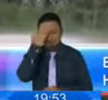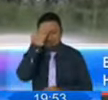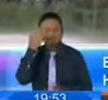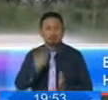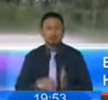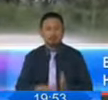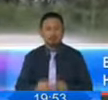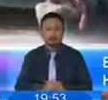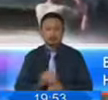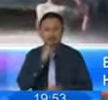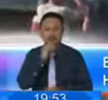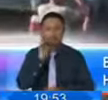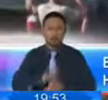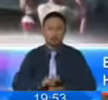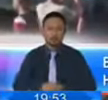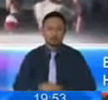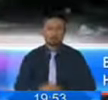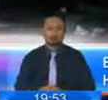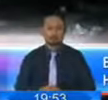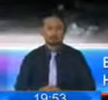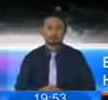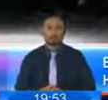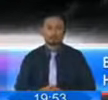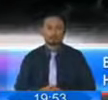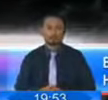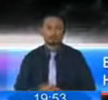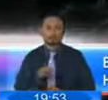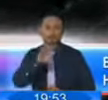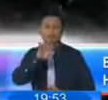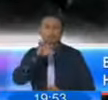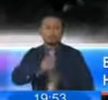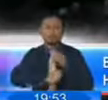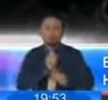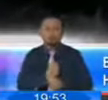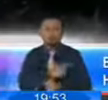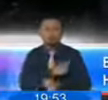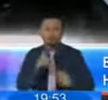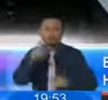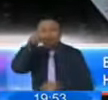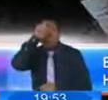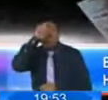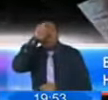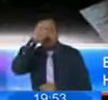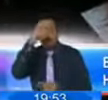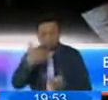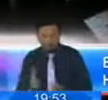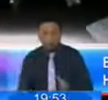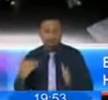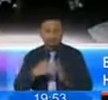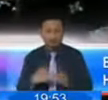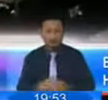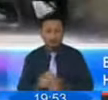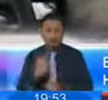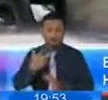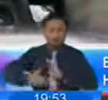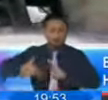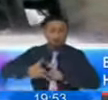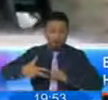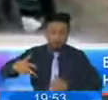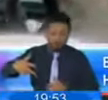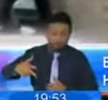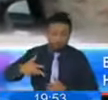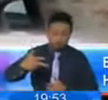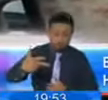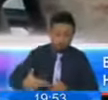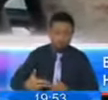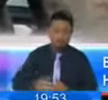causas y los responsables del accidente. Hace 4 años, Egipto vivió una tragedia similar cuando un tren se descarriló y